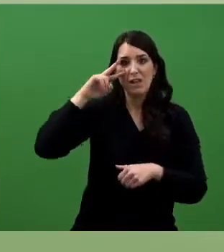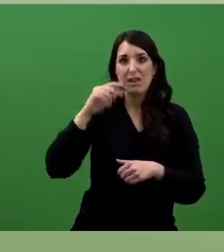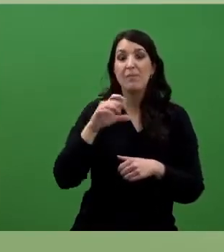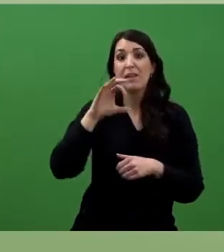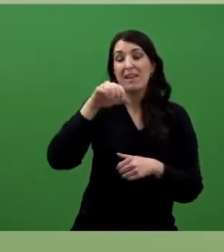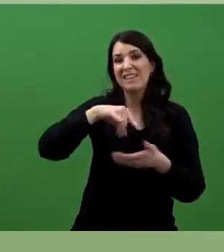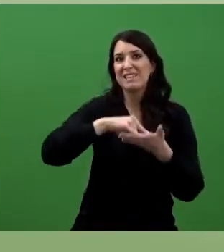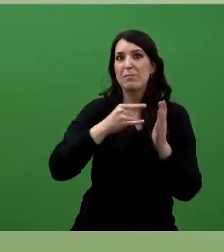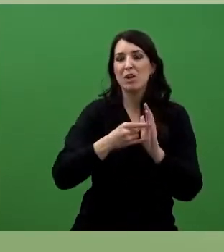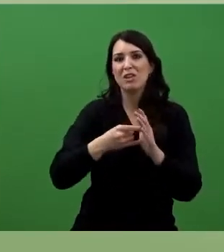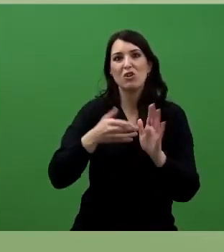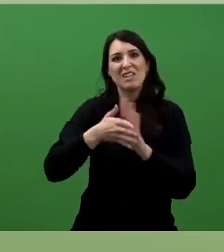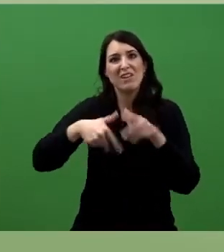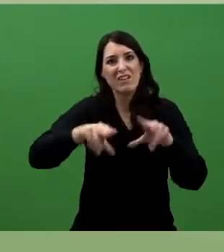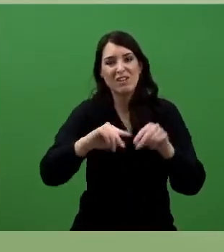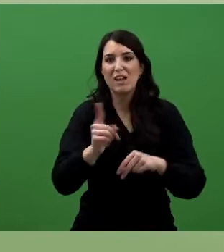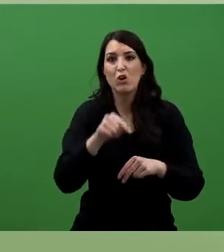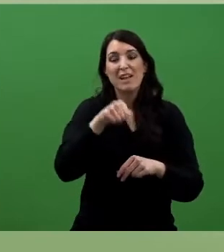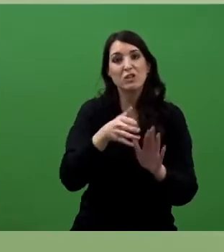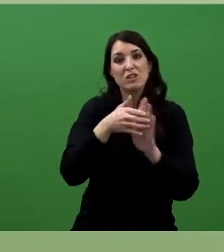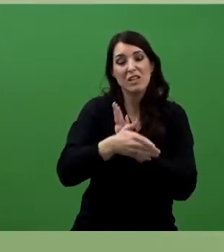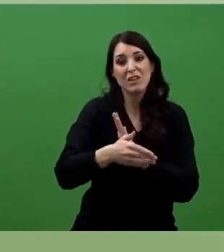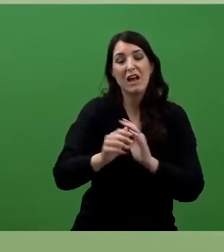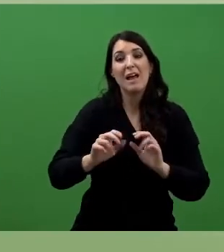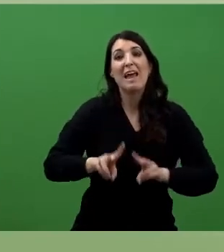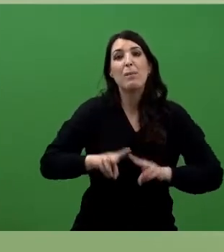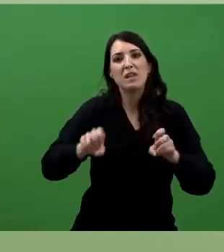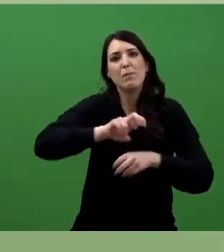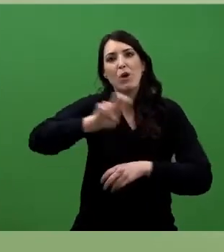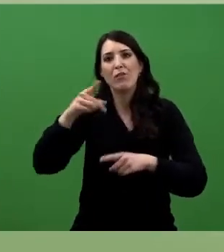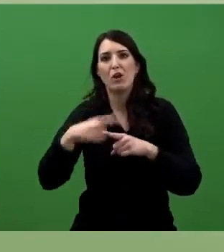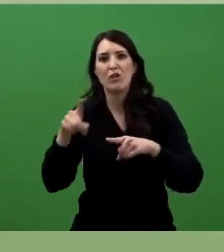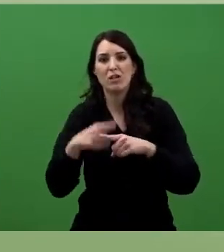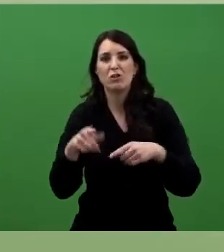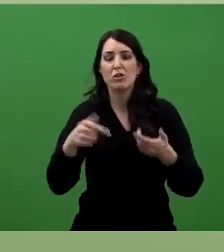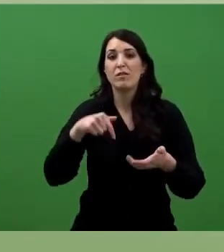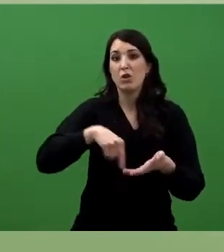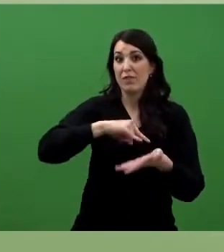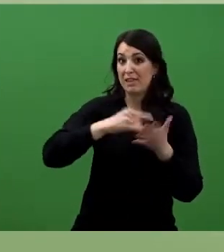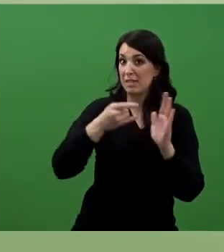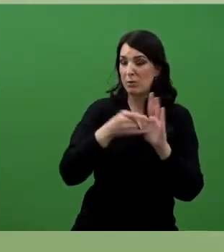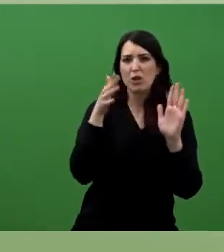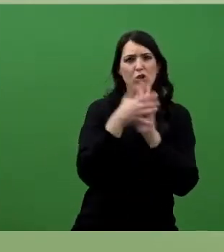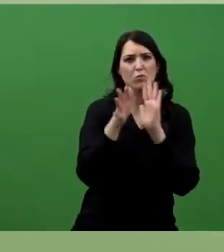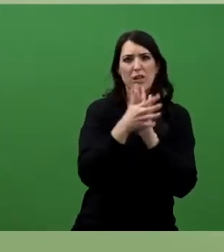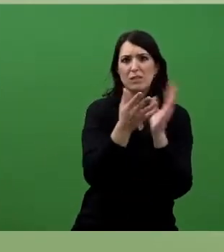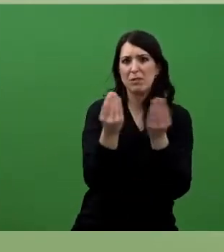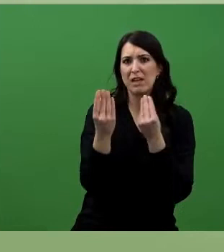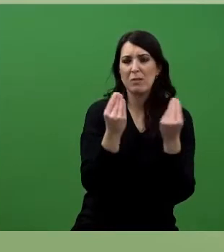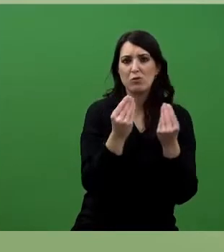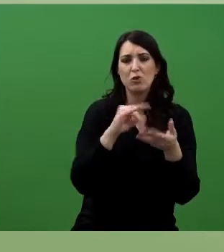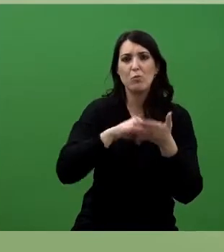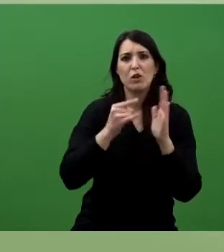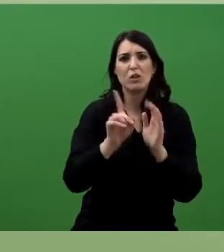tampoco es un final, Solvardí es un inicio a más cosas, ¿no? Con lo cual, sí que voy a hablar mucho de Solvardí, de este proyecto de diagnóstico